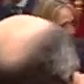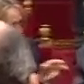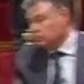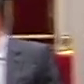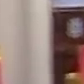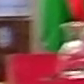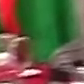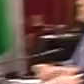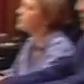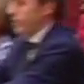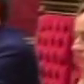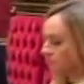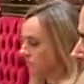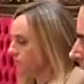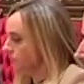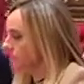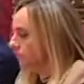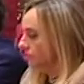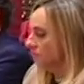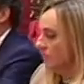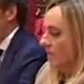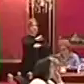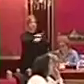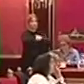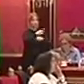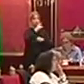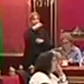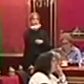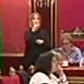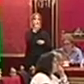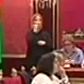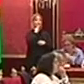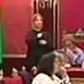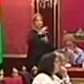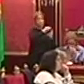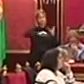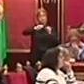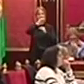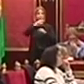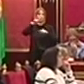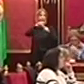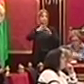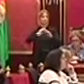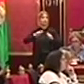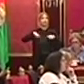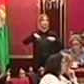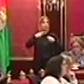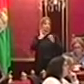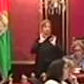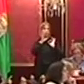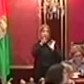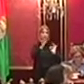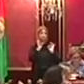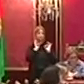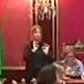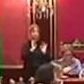La concejala de Política Social, Familia, Discapacidad y Mayores ha presentado la prórroga del cuarto plan municipal sobre drogas y adicciones por